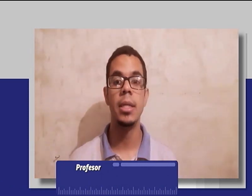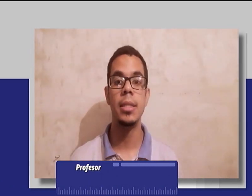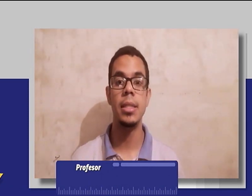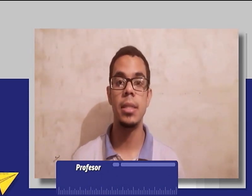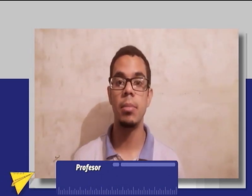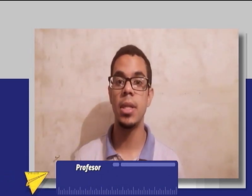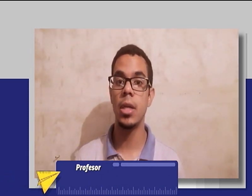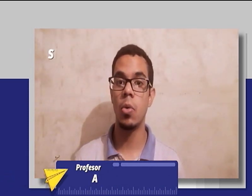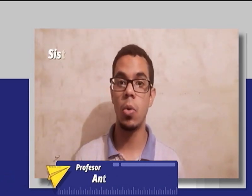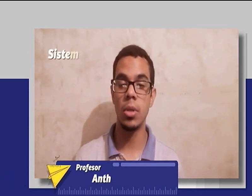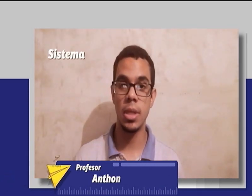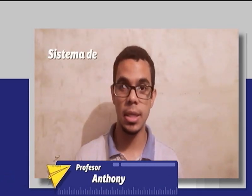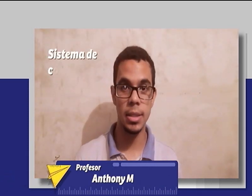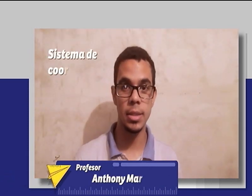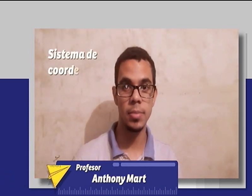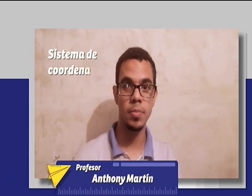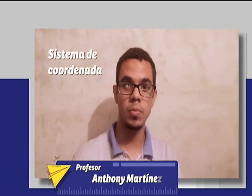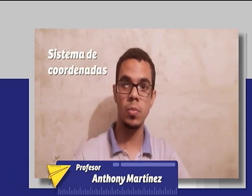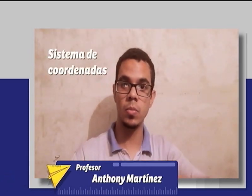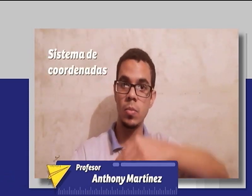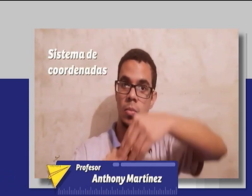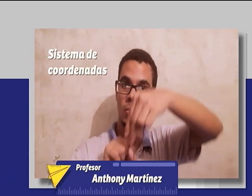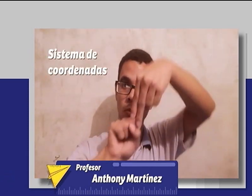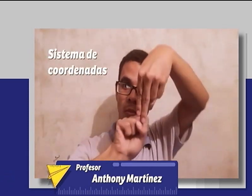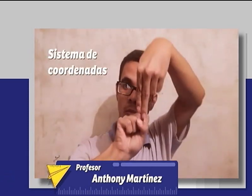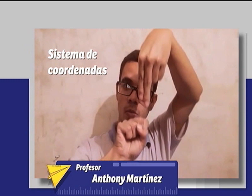palabras. Sistema de coordenadas.